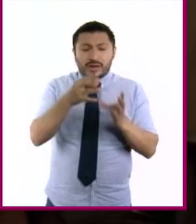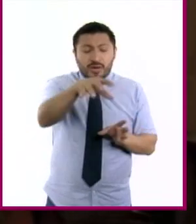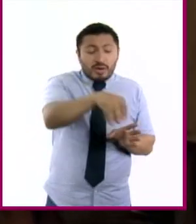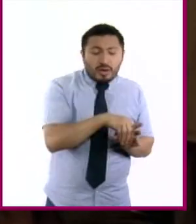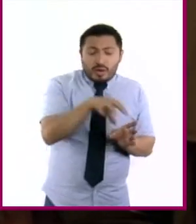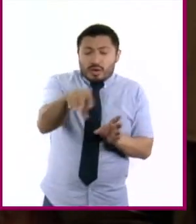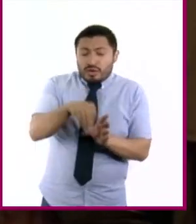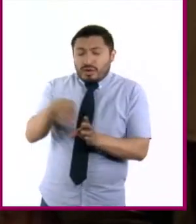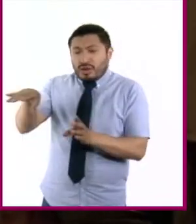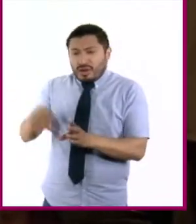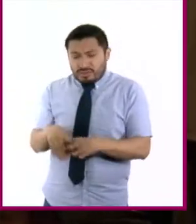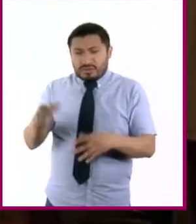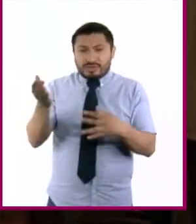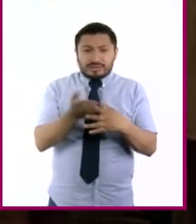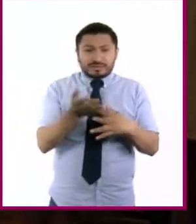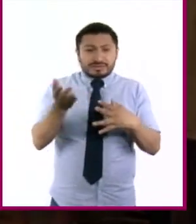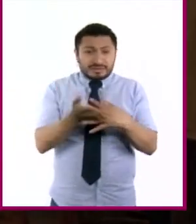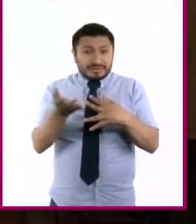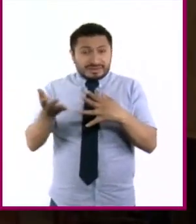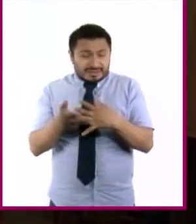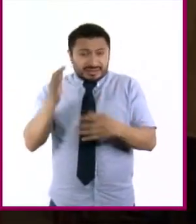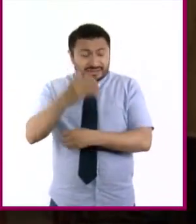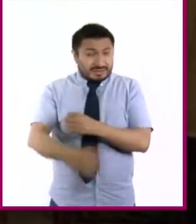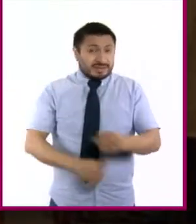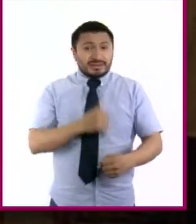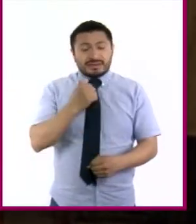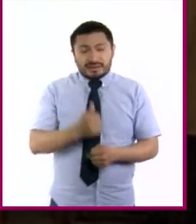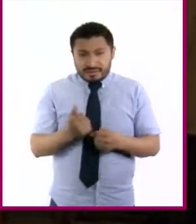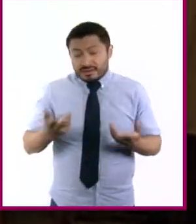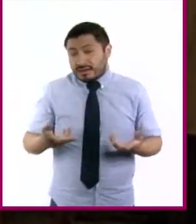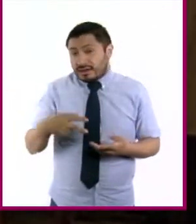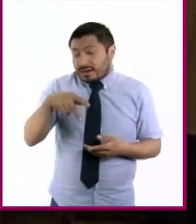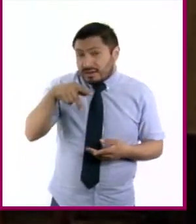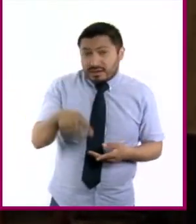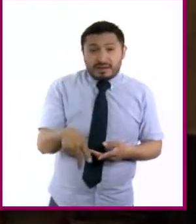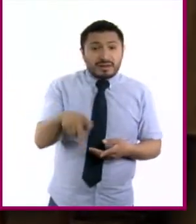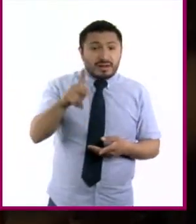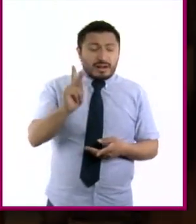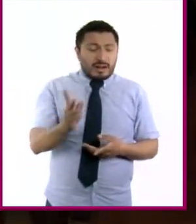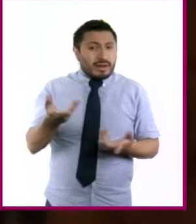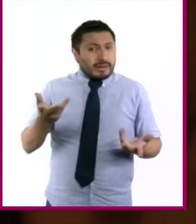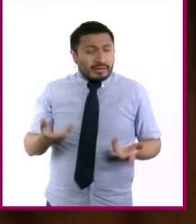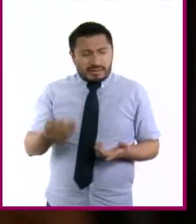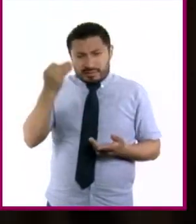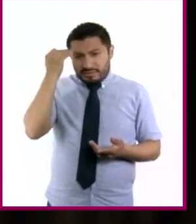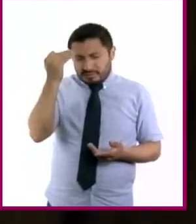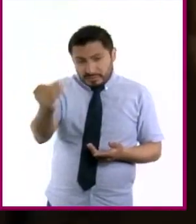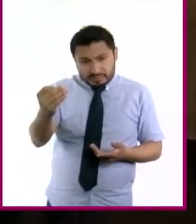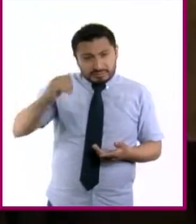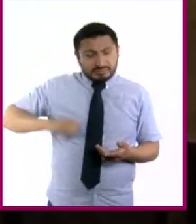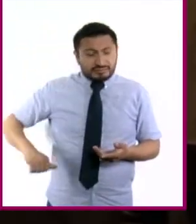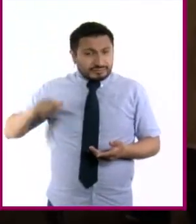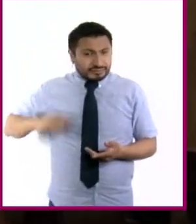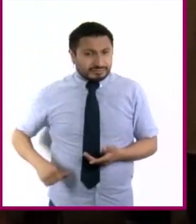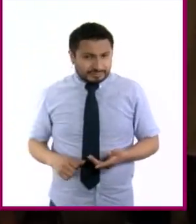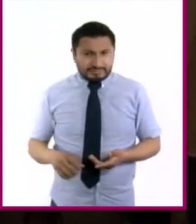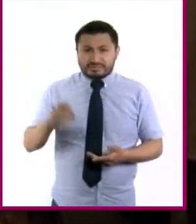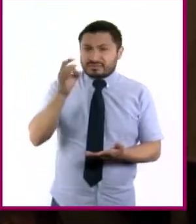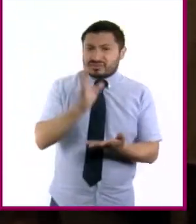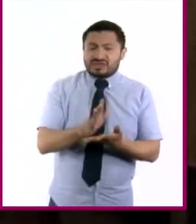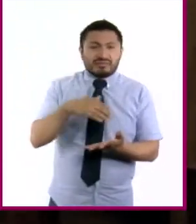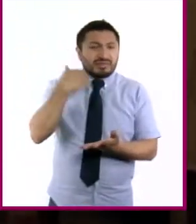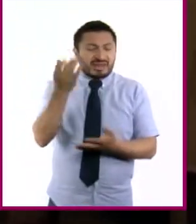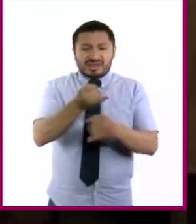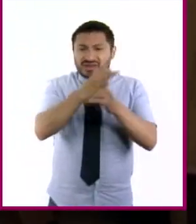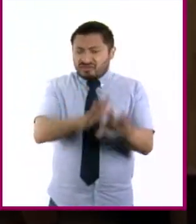en ciertas estaciones del año. Sin embargo, en estas épocas solo se quería esta